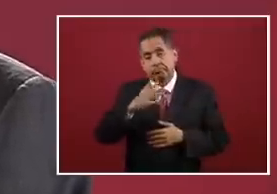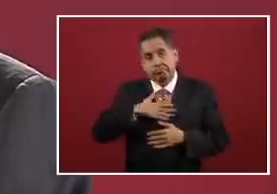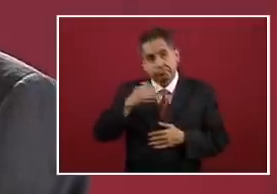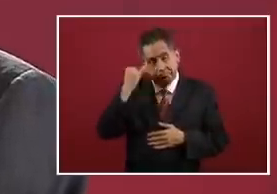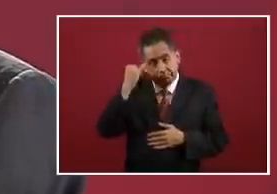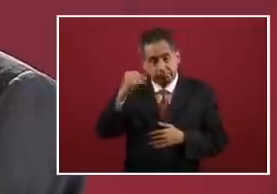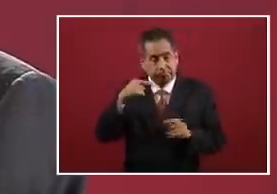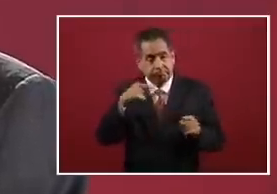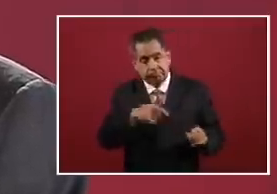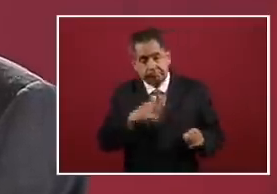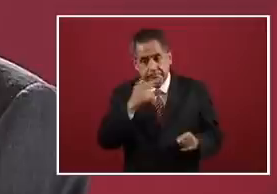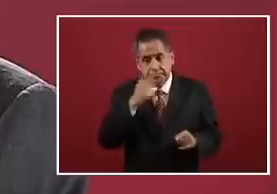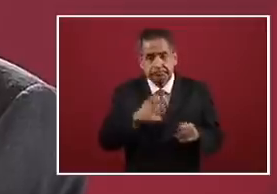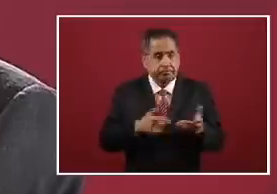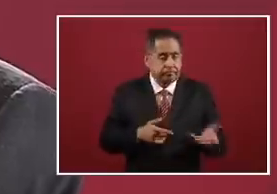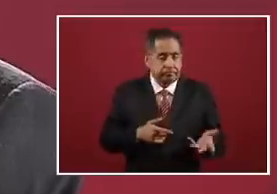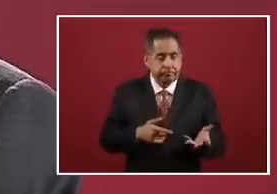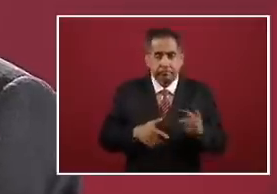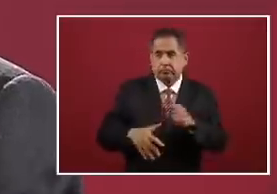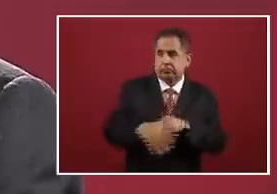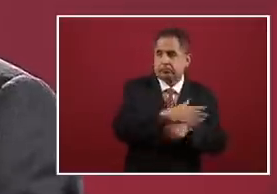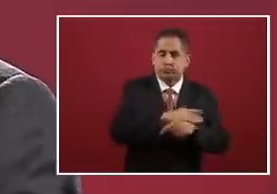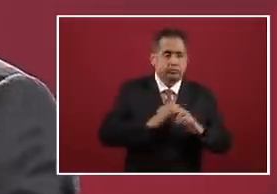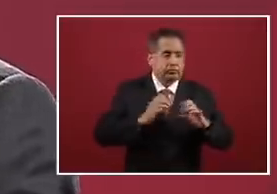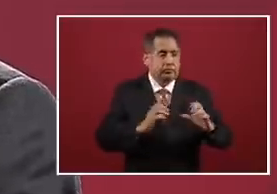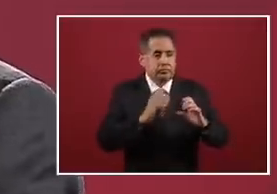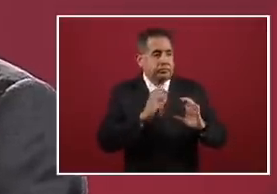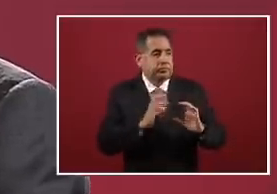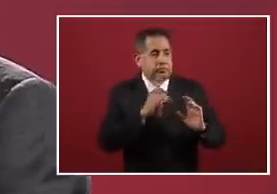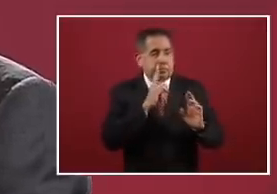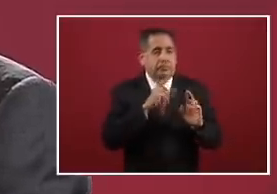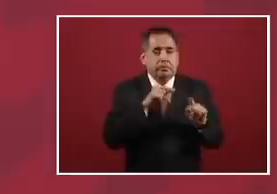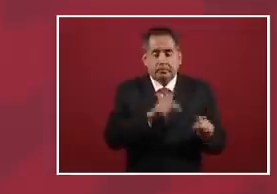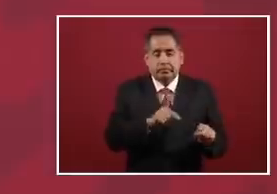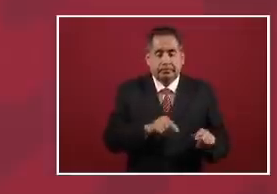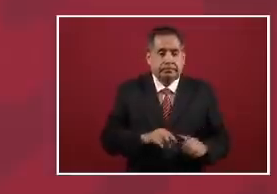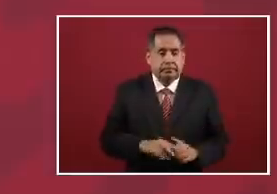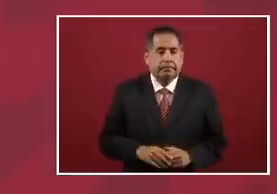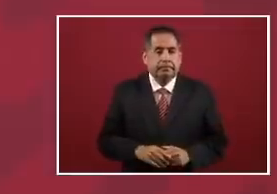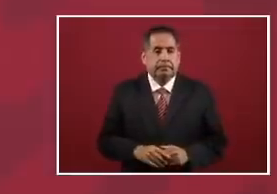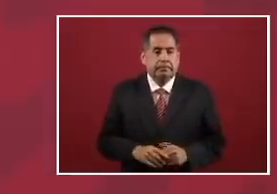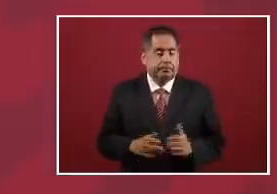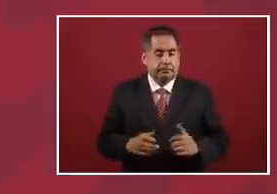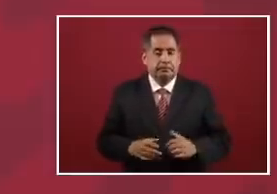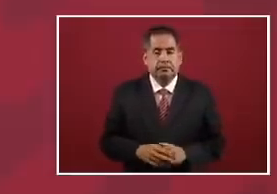vista también ambiental, ecológico,